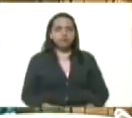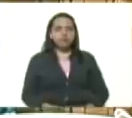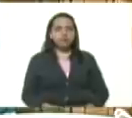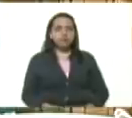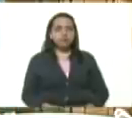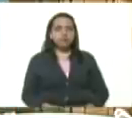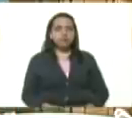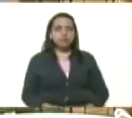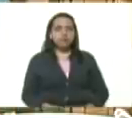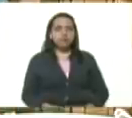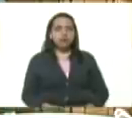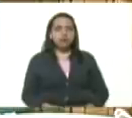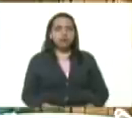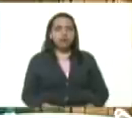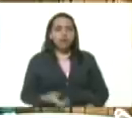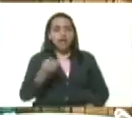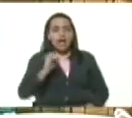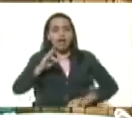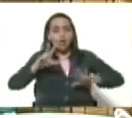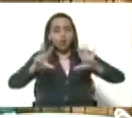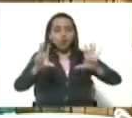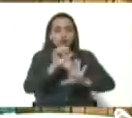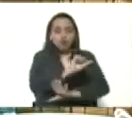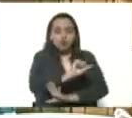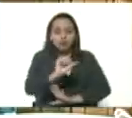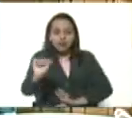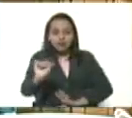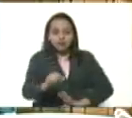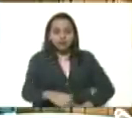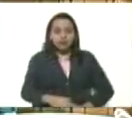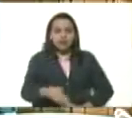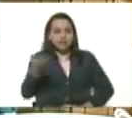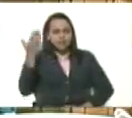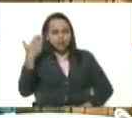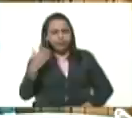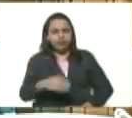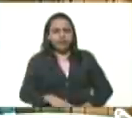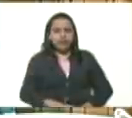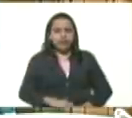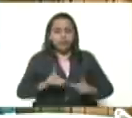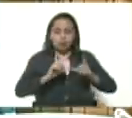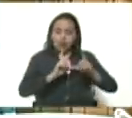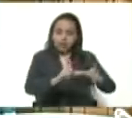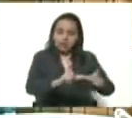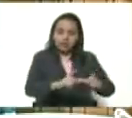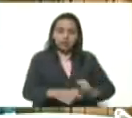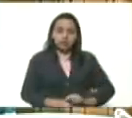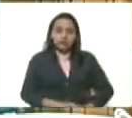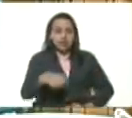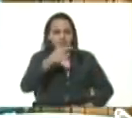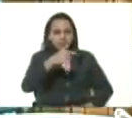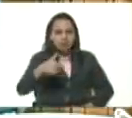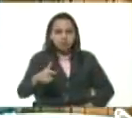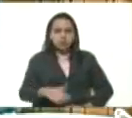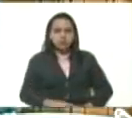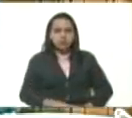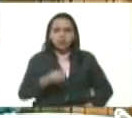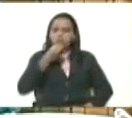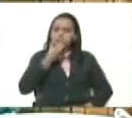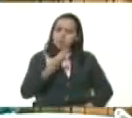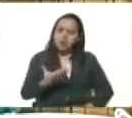Tuvimos todas aquellas 8 primeras semanas de las primeras cuarentenas, bueno, la gente muy